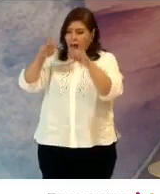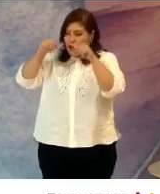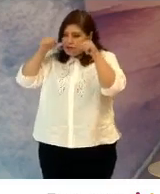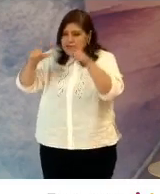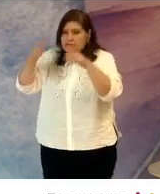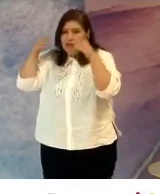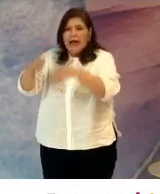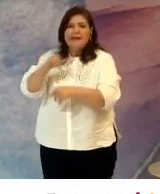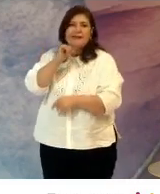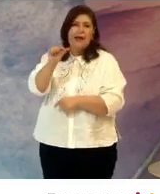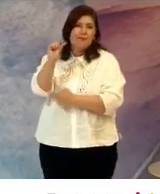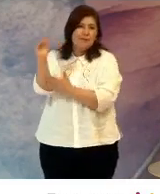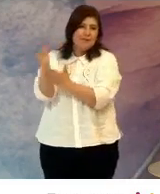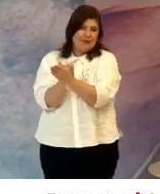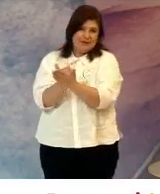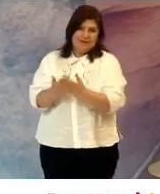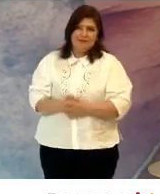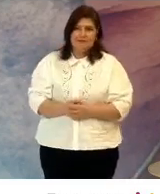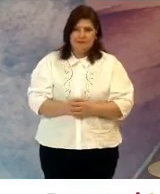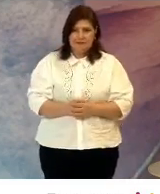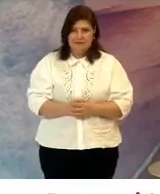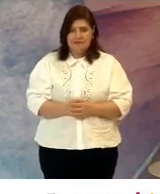atención.